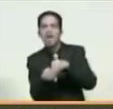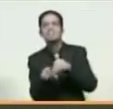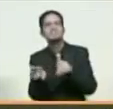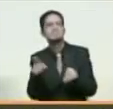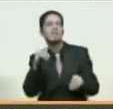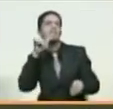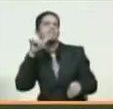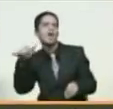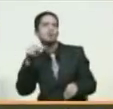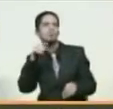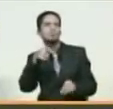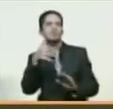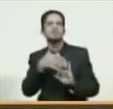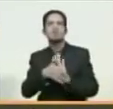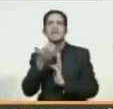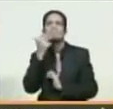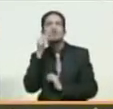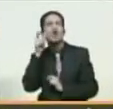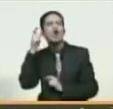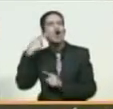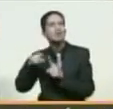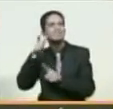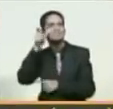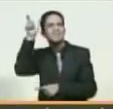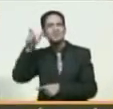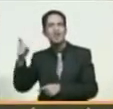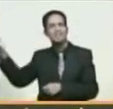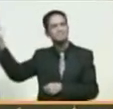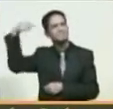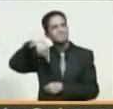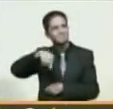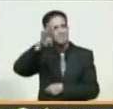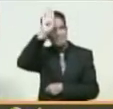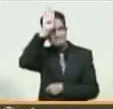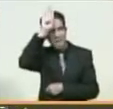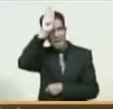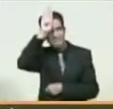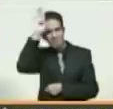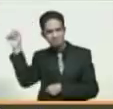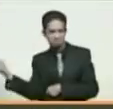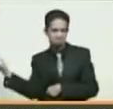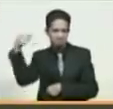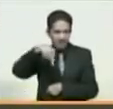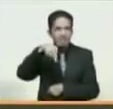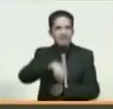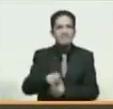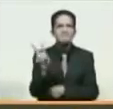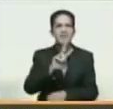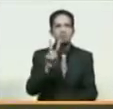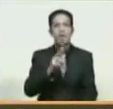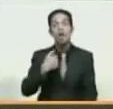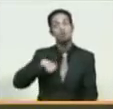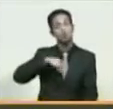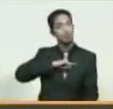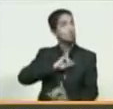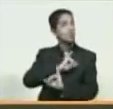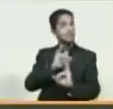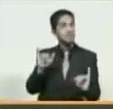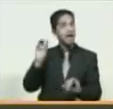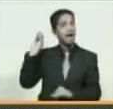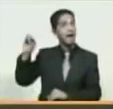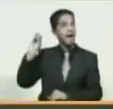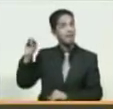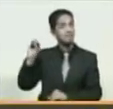participación de un enviado personal del Papa Francisco. Ya habíamos advertido que había